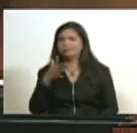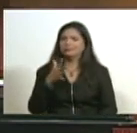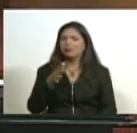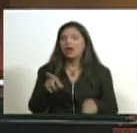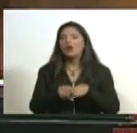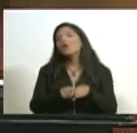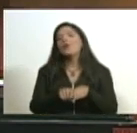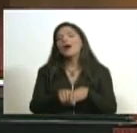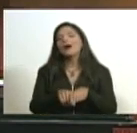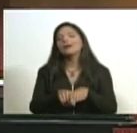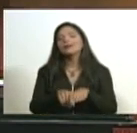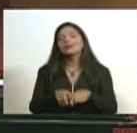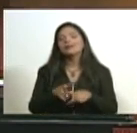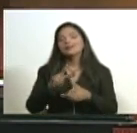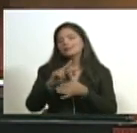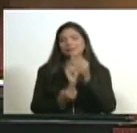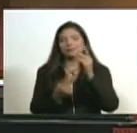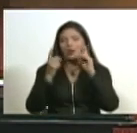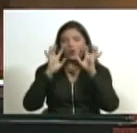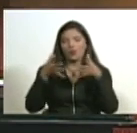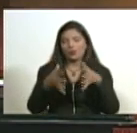Hyde, Dr. Jekyll y Mr. Hyde, ¿verdad?